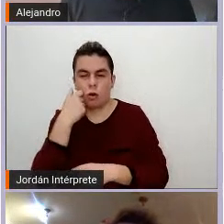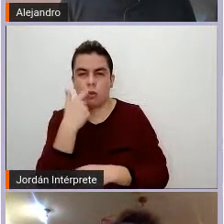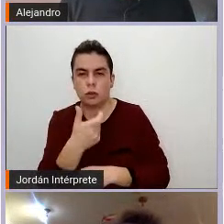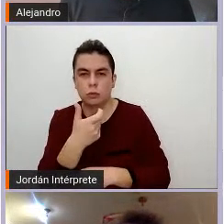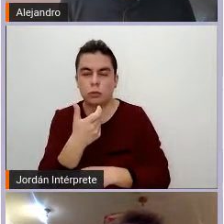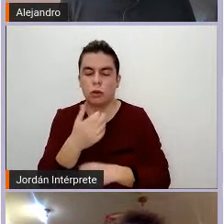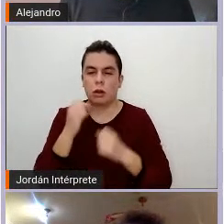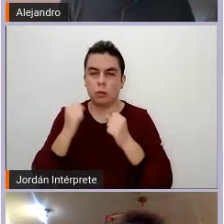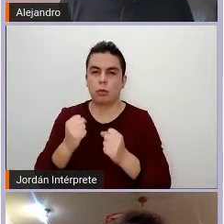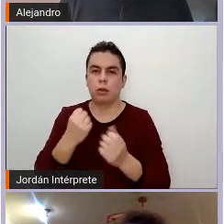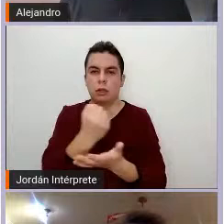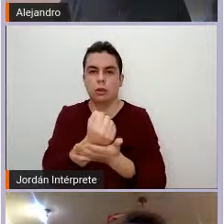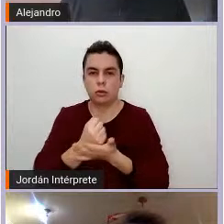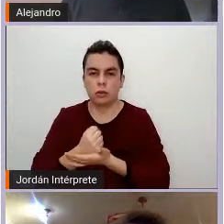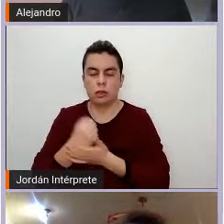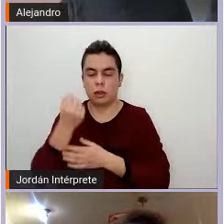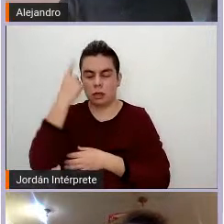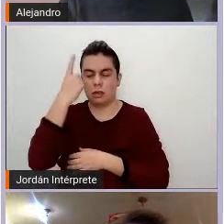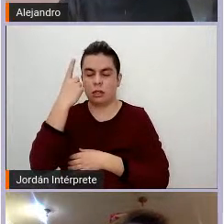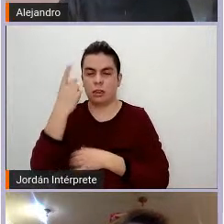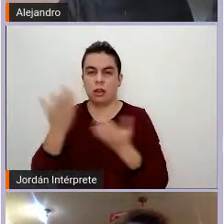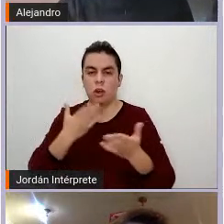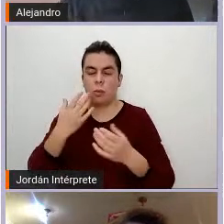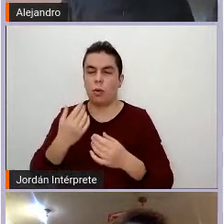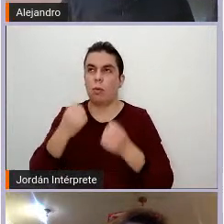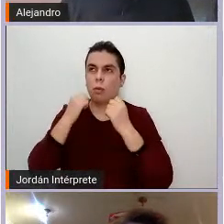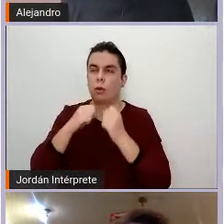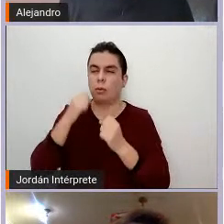poesía y la plástica de Violeta.